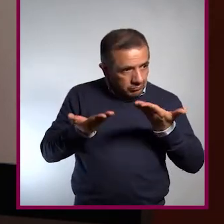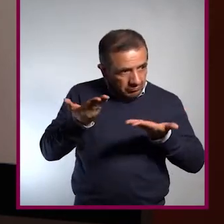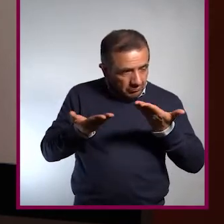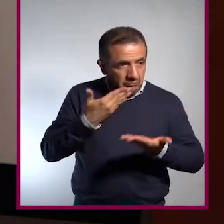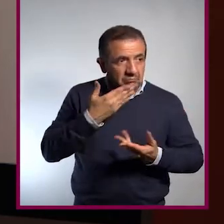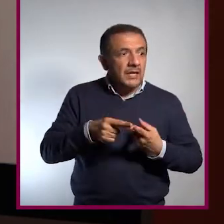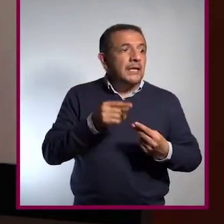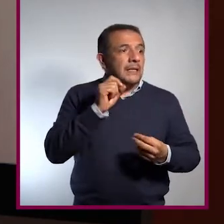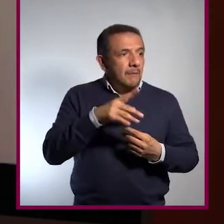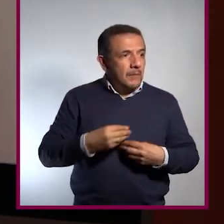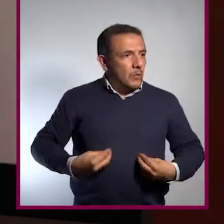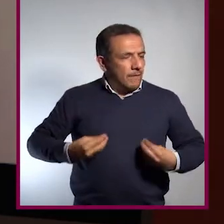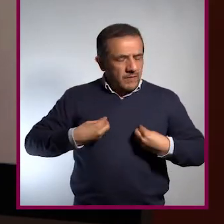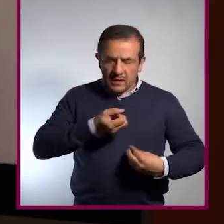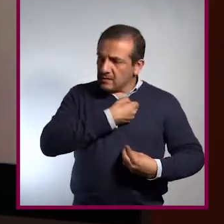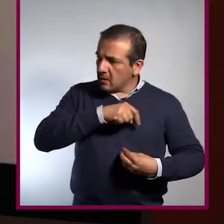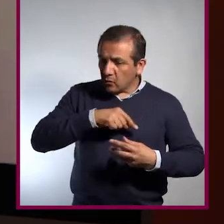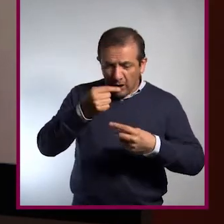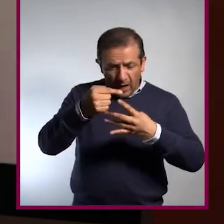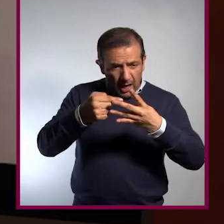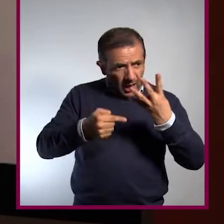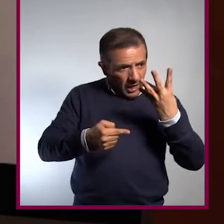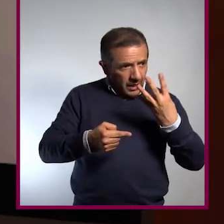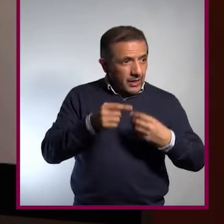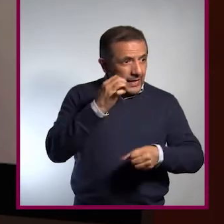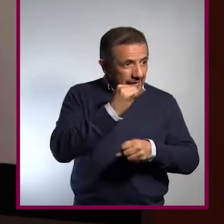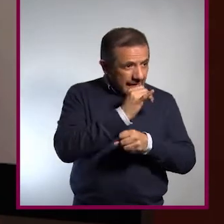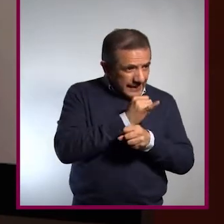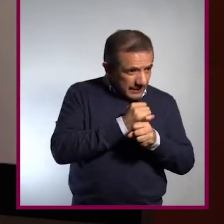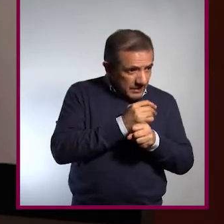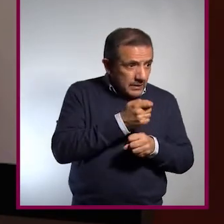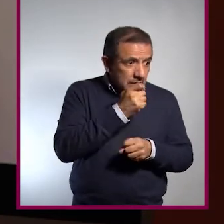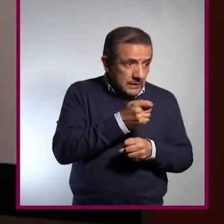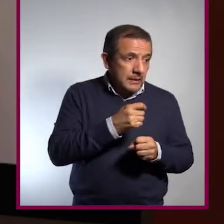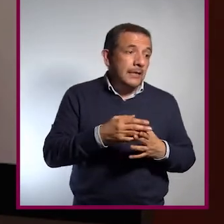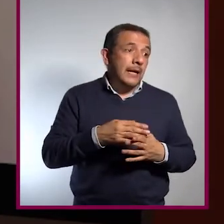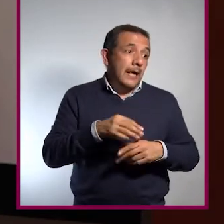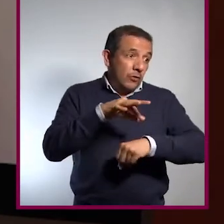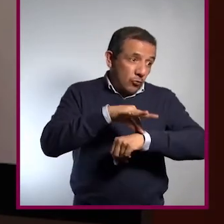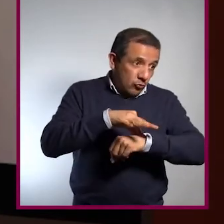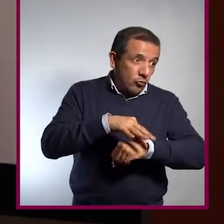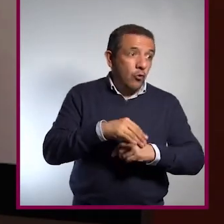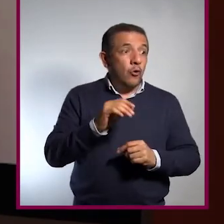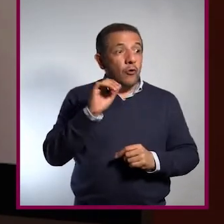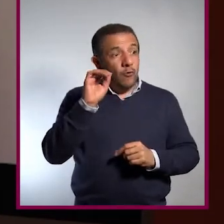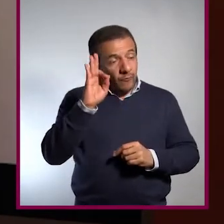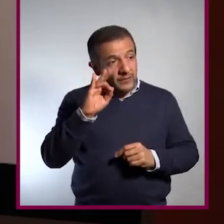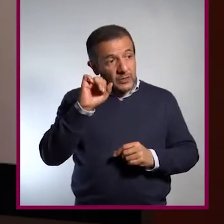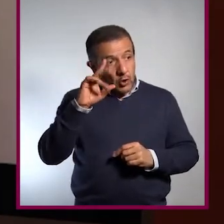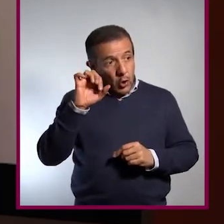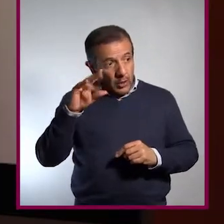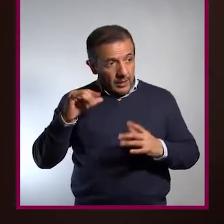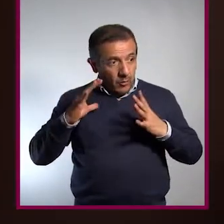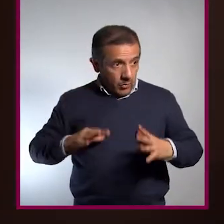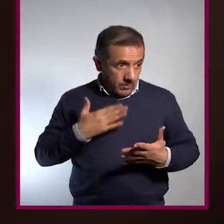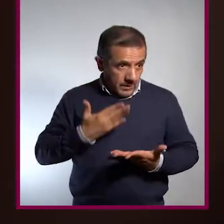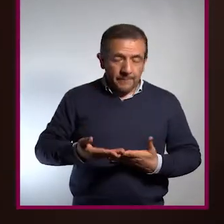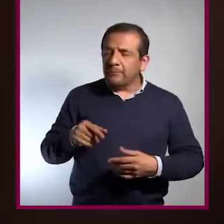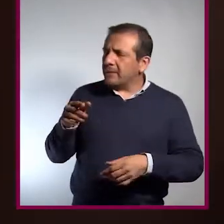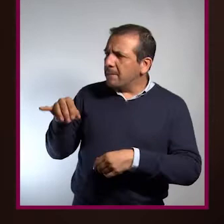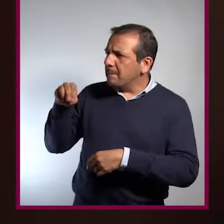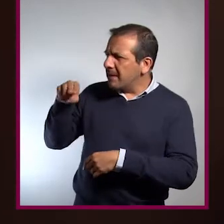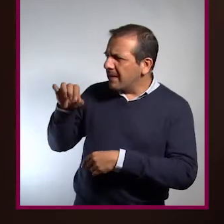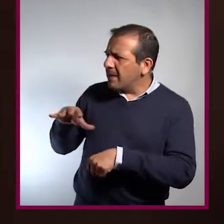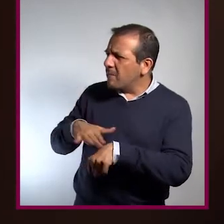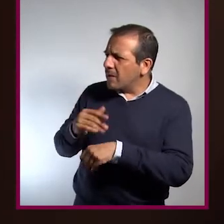tratamientos oportunos o llevar una vida saludable. Para todo eso nos puede servir la investigación científica, médica y de fisiología. Miranda,